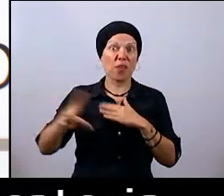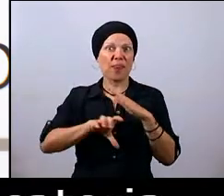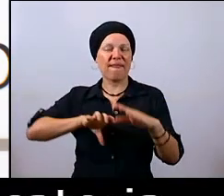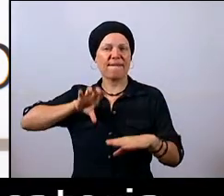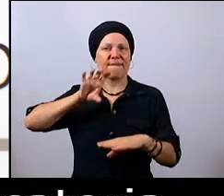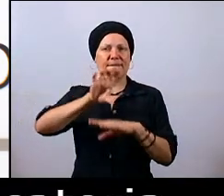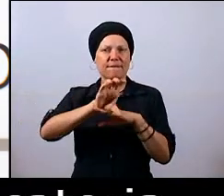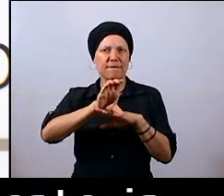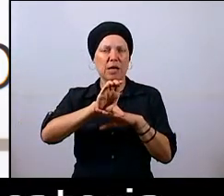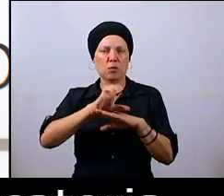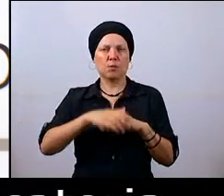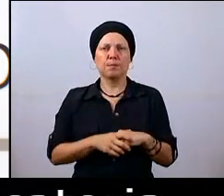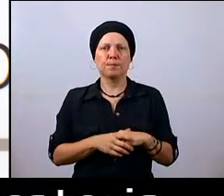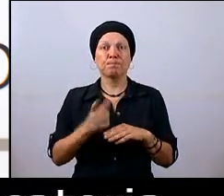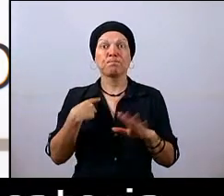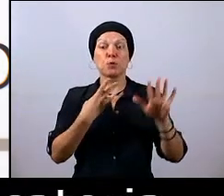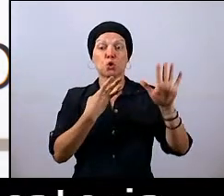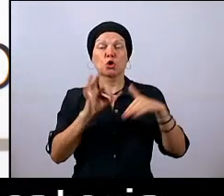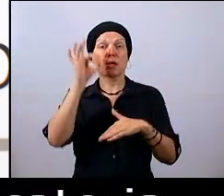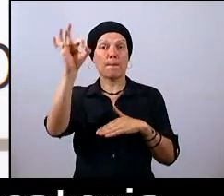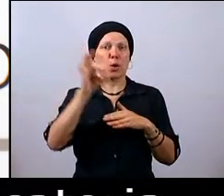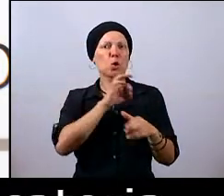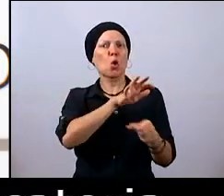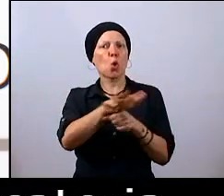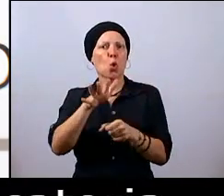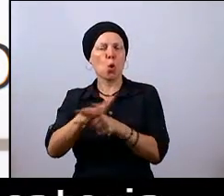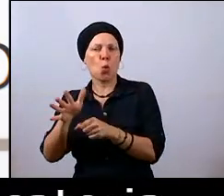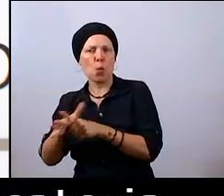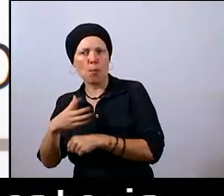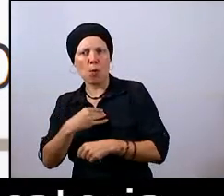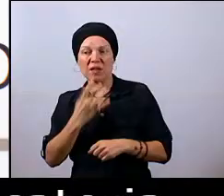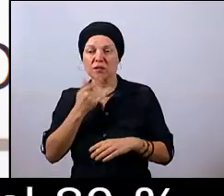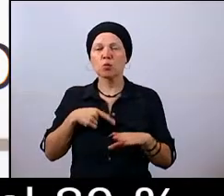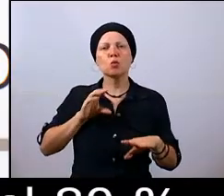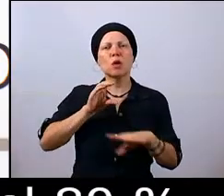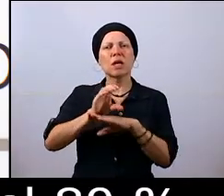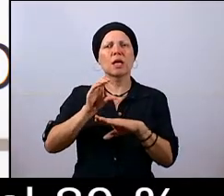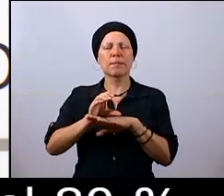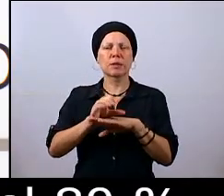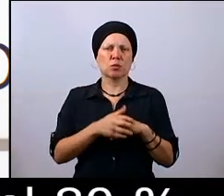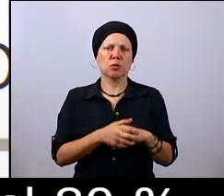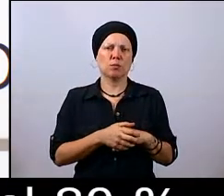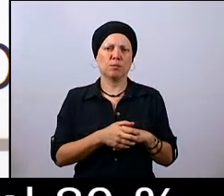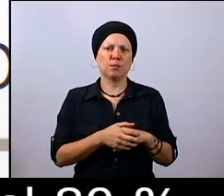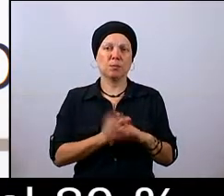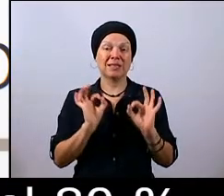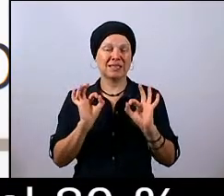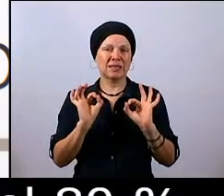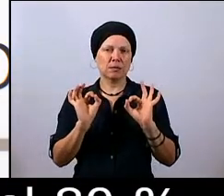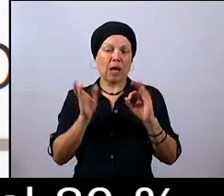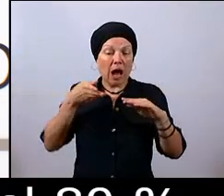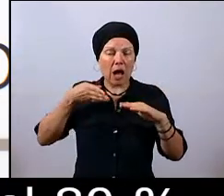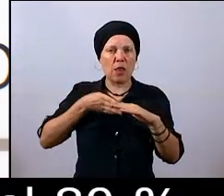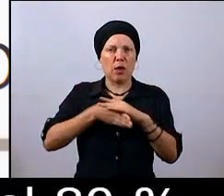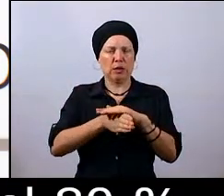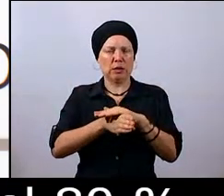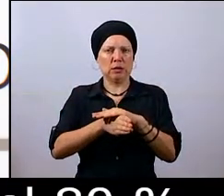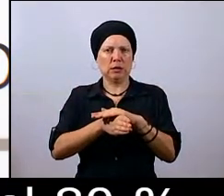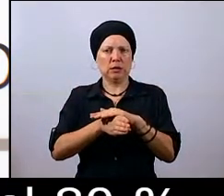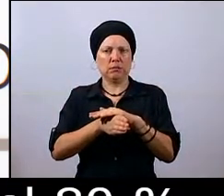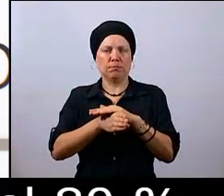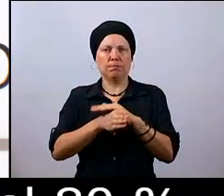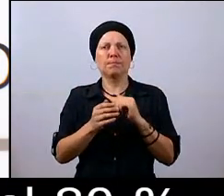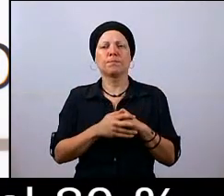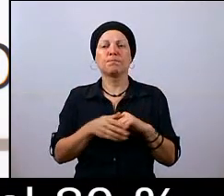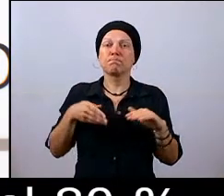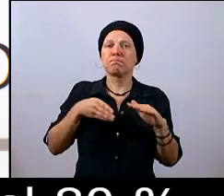y cubrirá el 80% de las inversiones que se realicen en materia de accesibilidad, reitero,